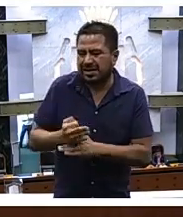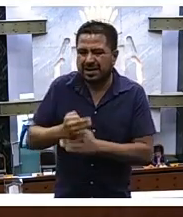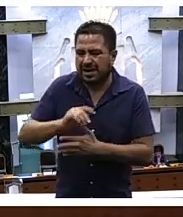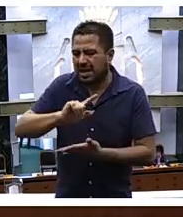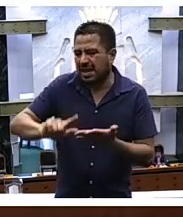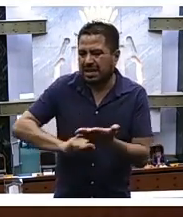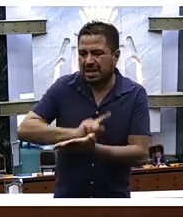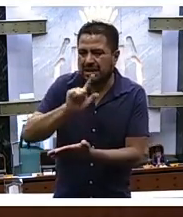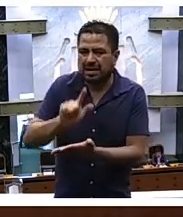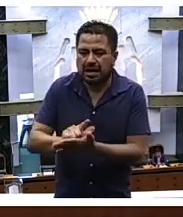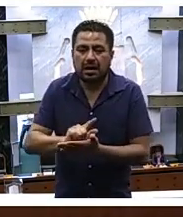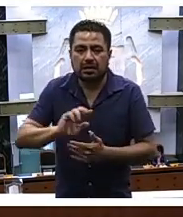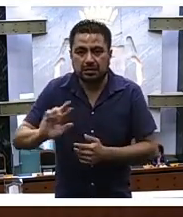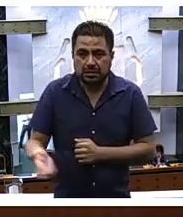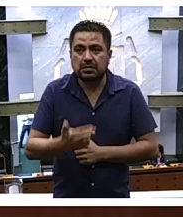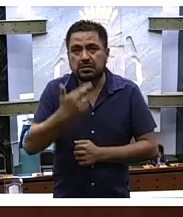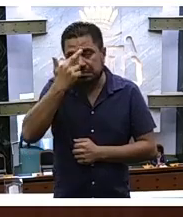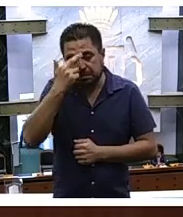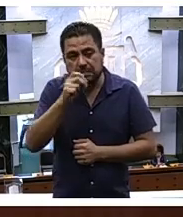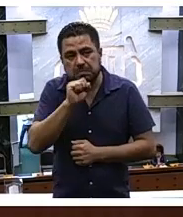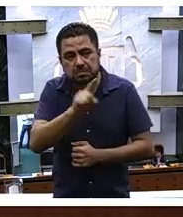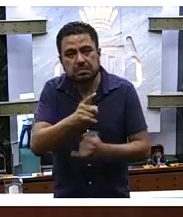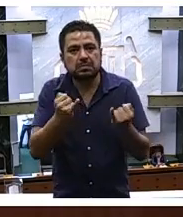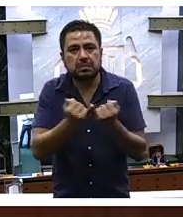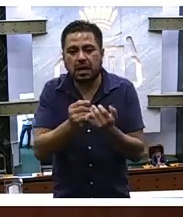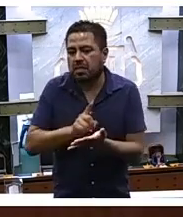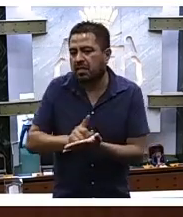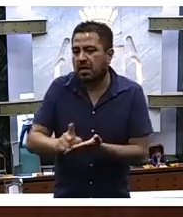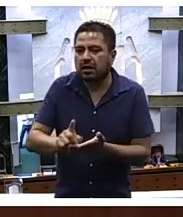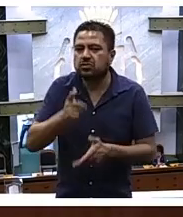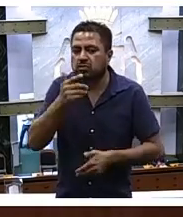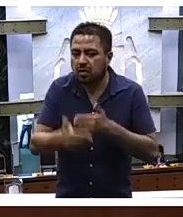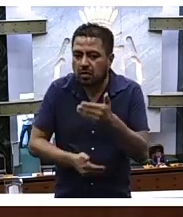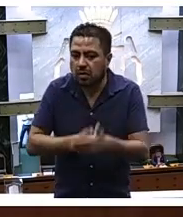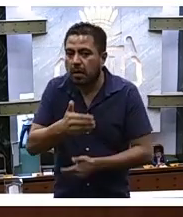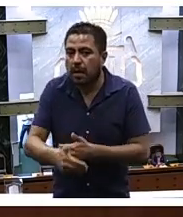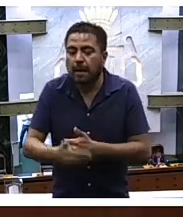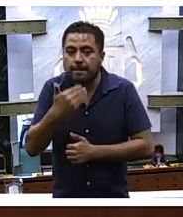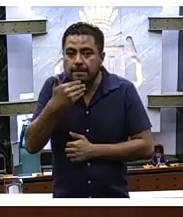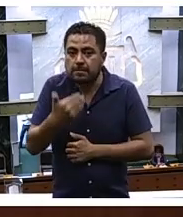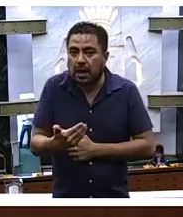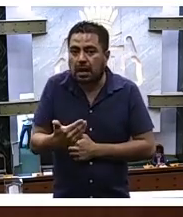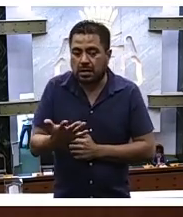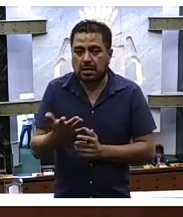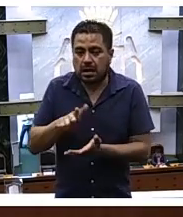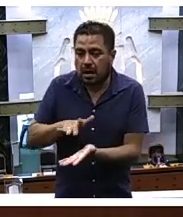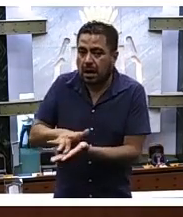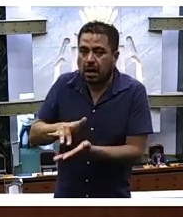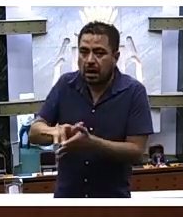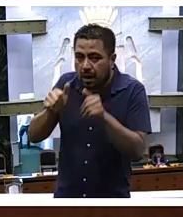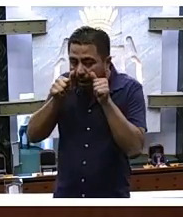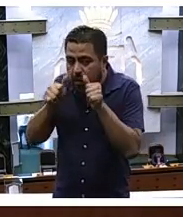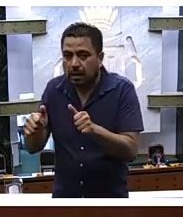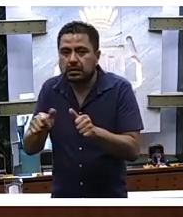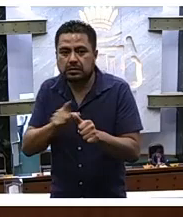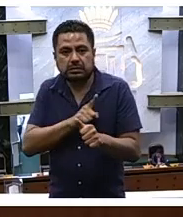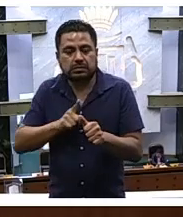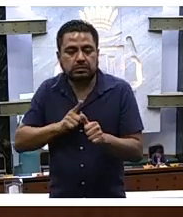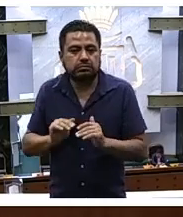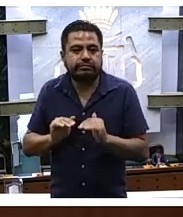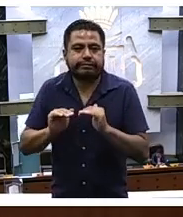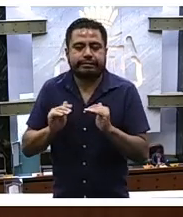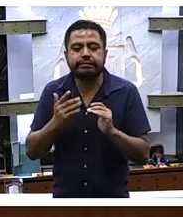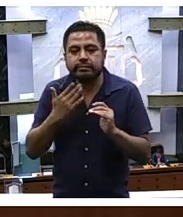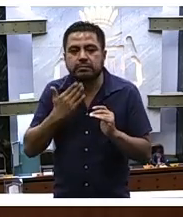la ley. Recordemos entonces que los derechos son progresivos y que las acciones afirmativas son medidas